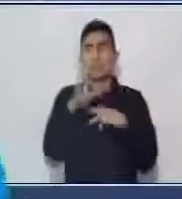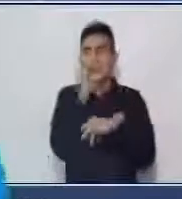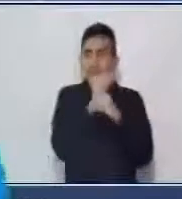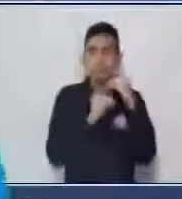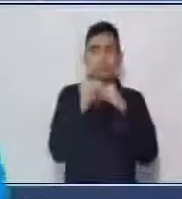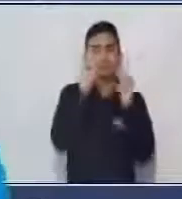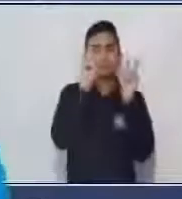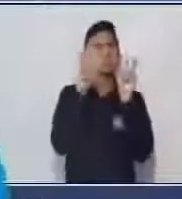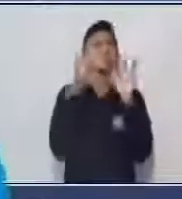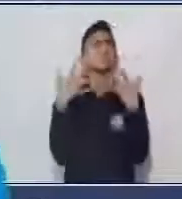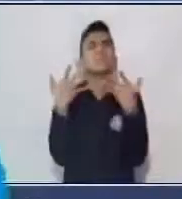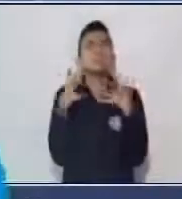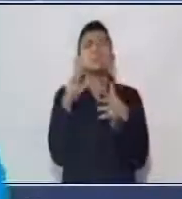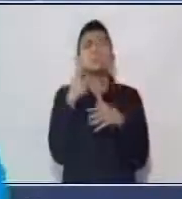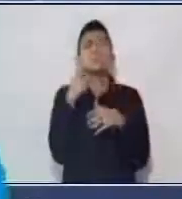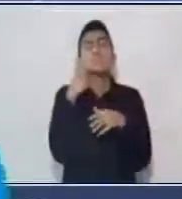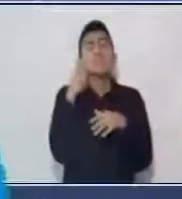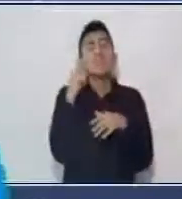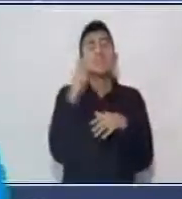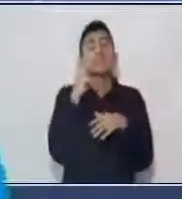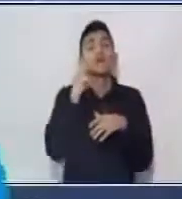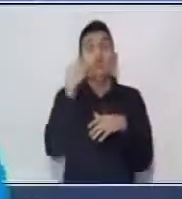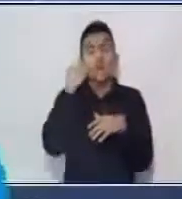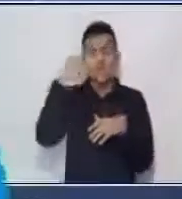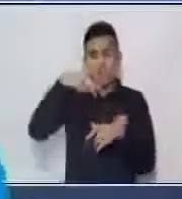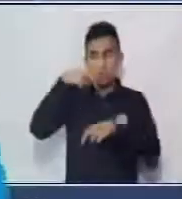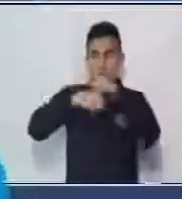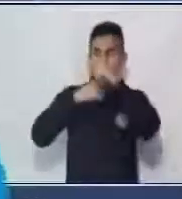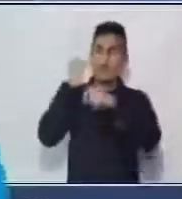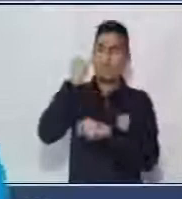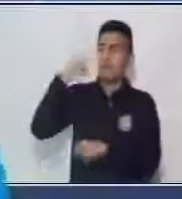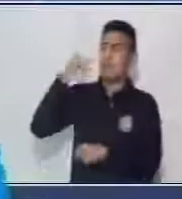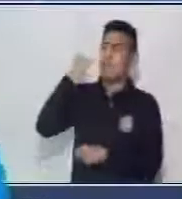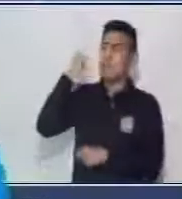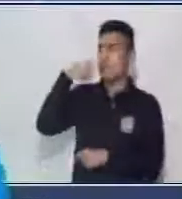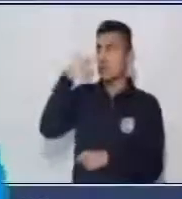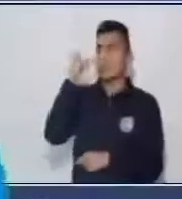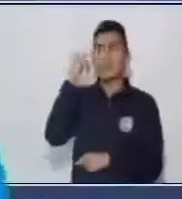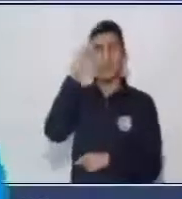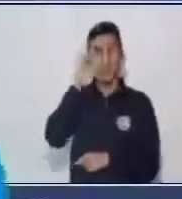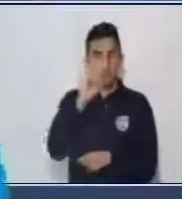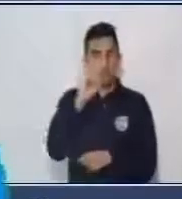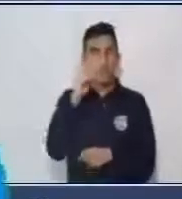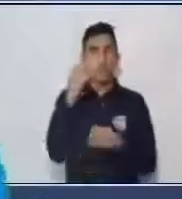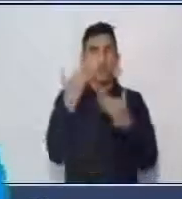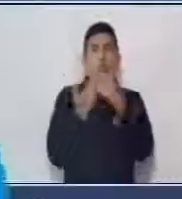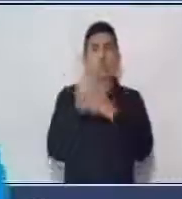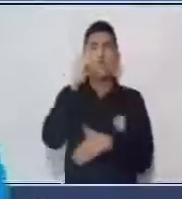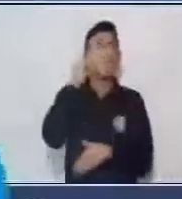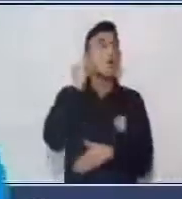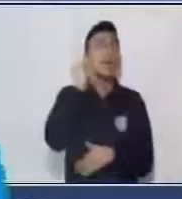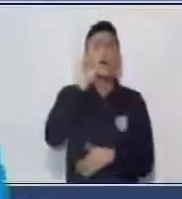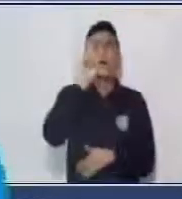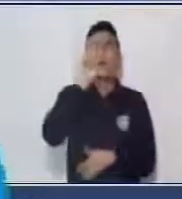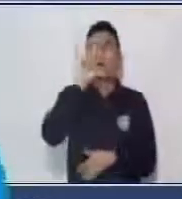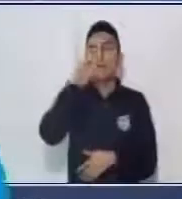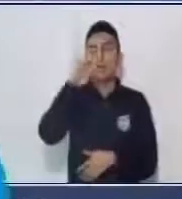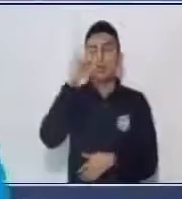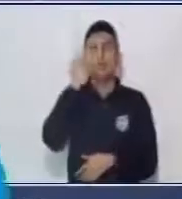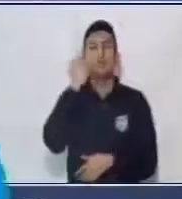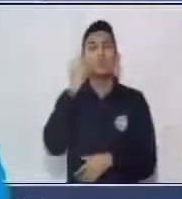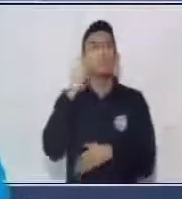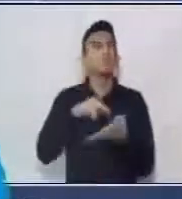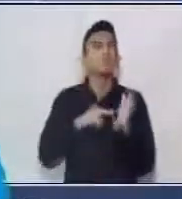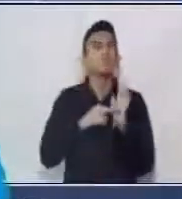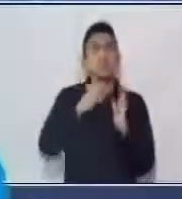lo que corresponde al verbo en infinitivo para volver a hacer un gerundio. que ya dijimos, ando